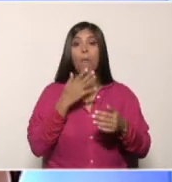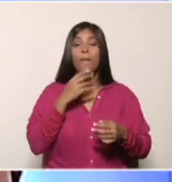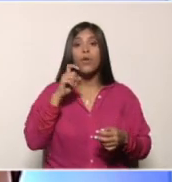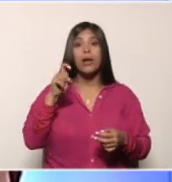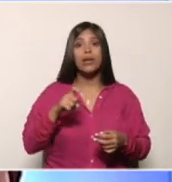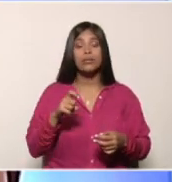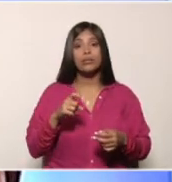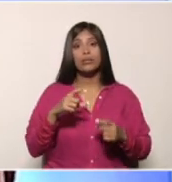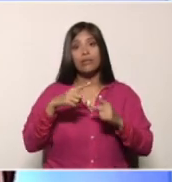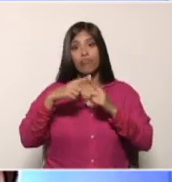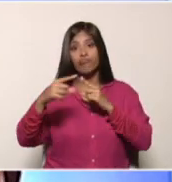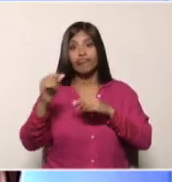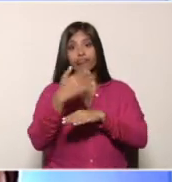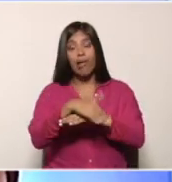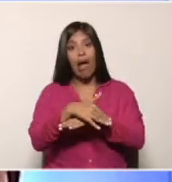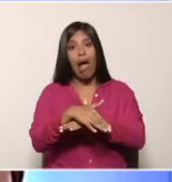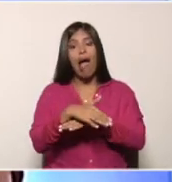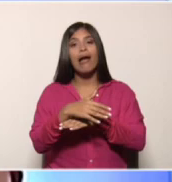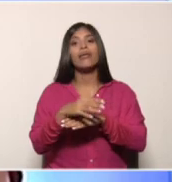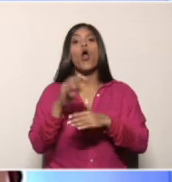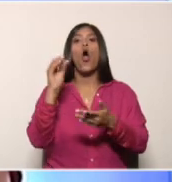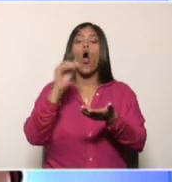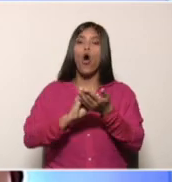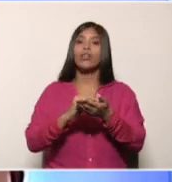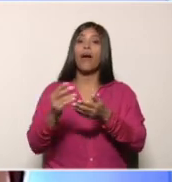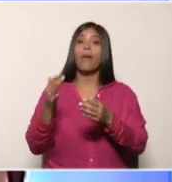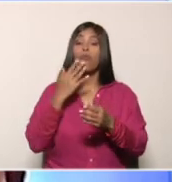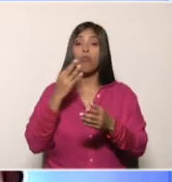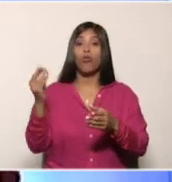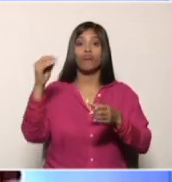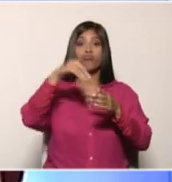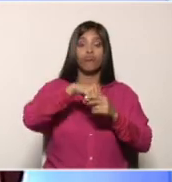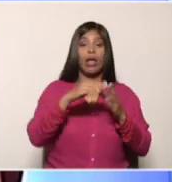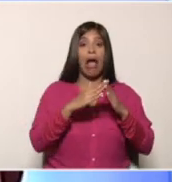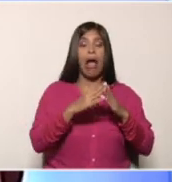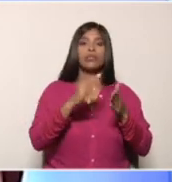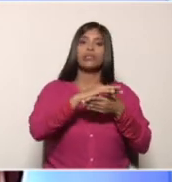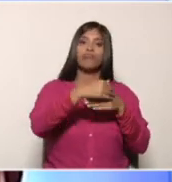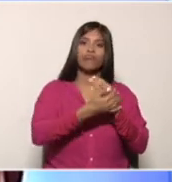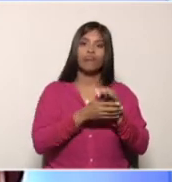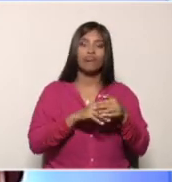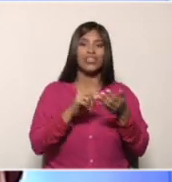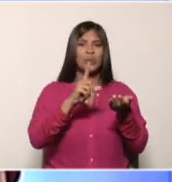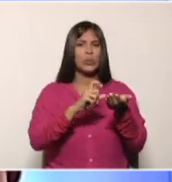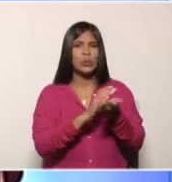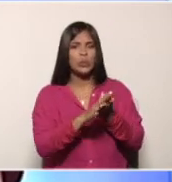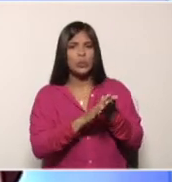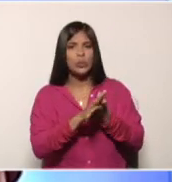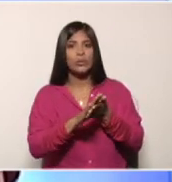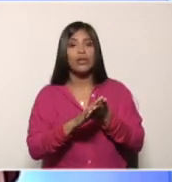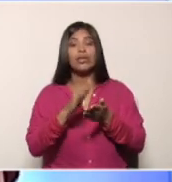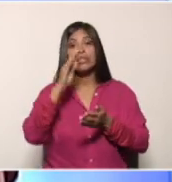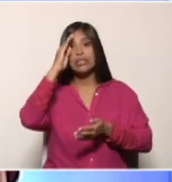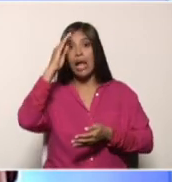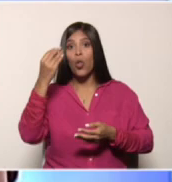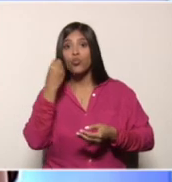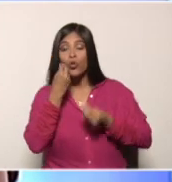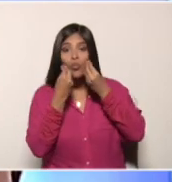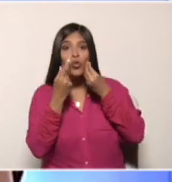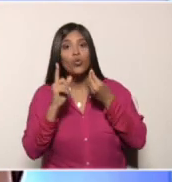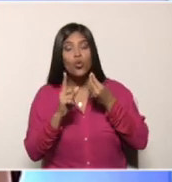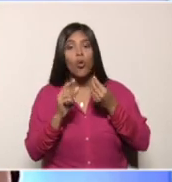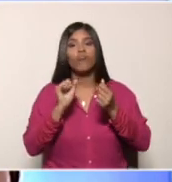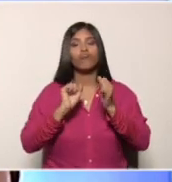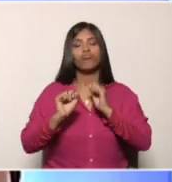necesario salir de casa, a regresar nuevamente a hacer ese lavado de manos, usar todo tipo de gel antibacterial, los saludos respectivos. Pronto